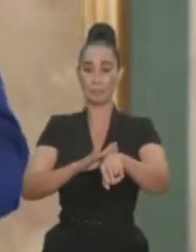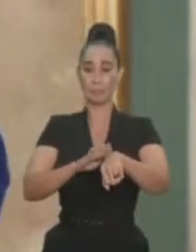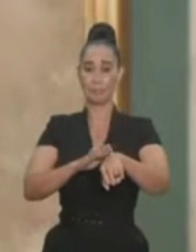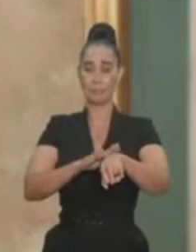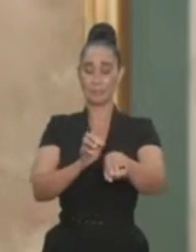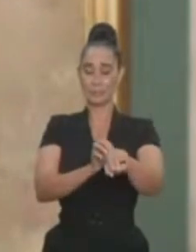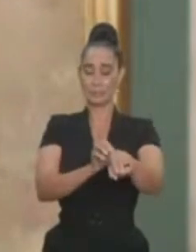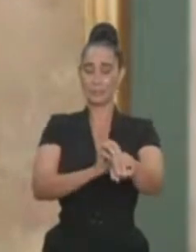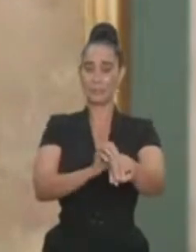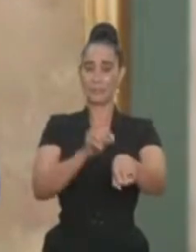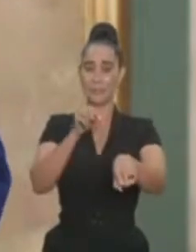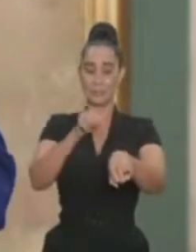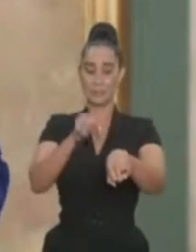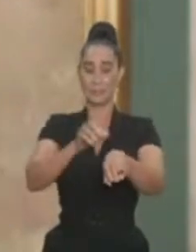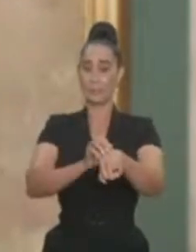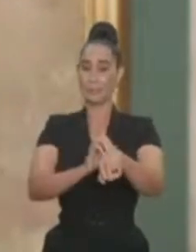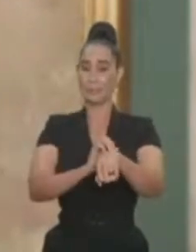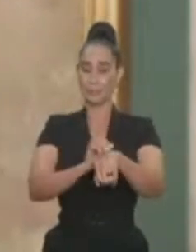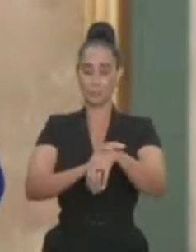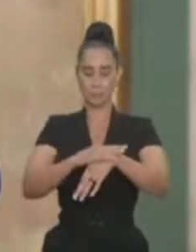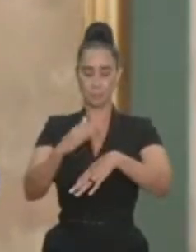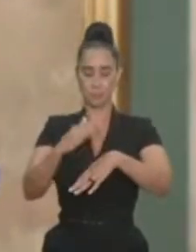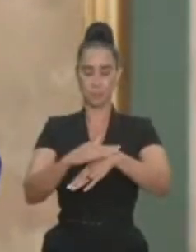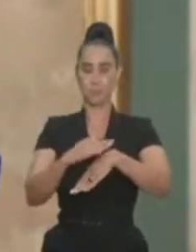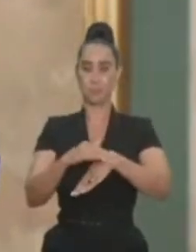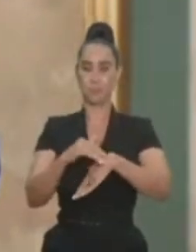me había picado el tábano en la mano. Y ya me